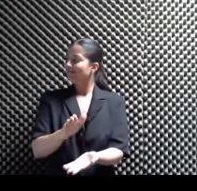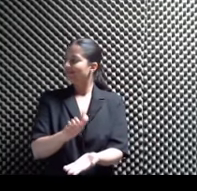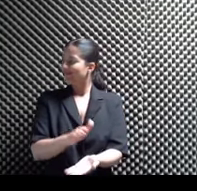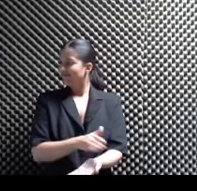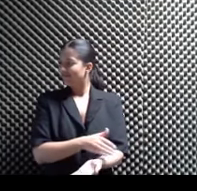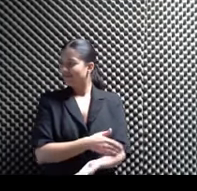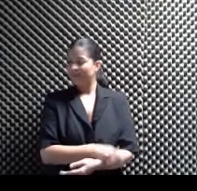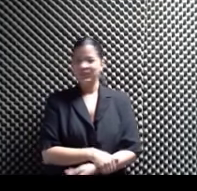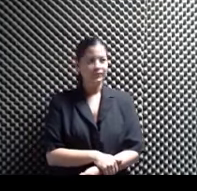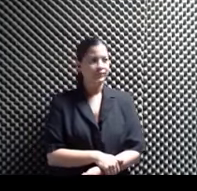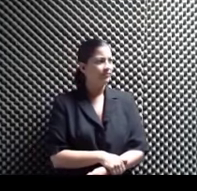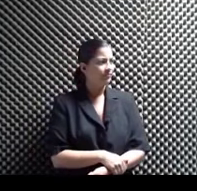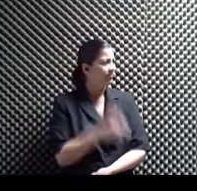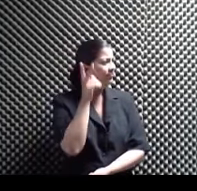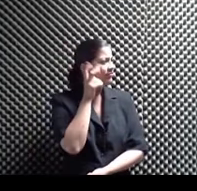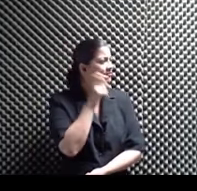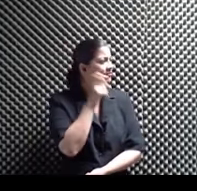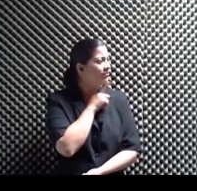¿Qué te suena eso?